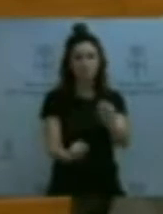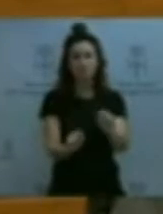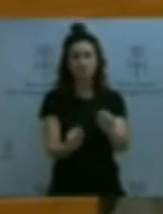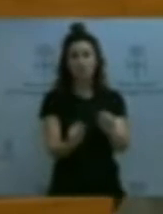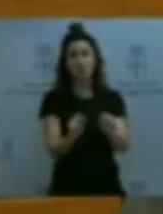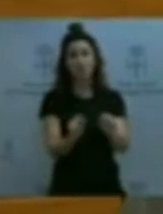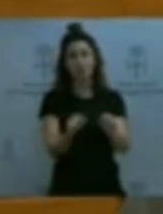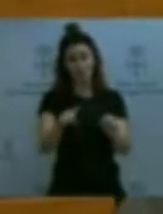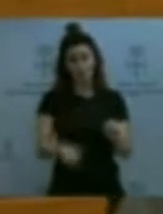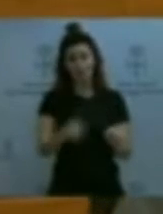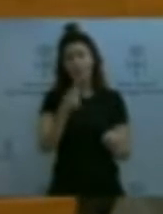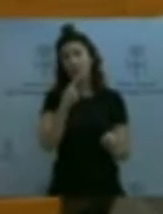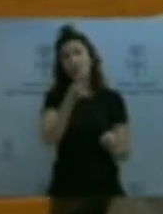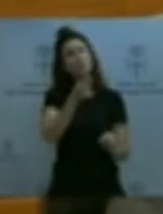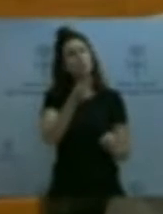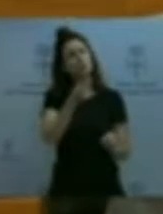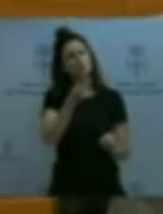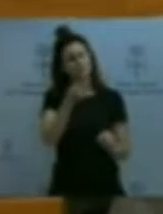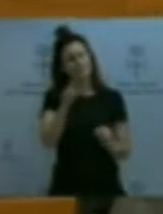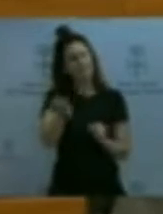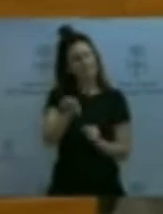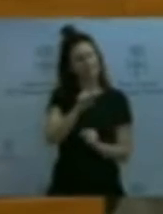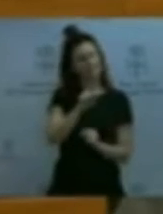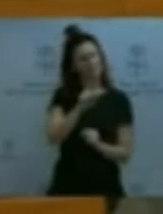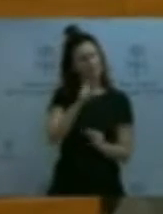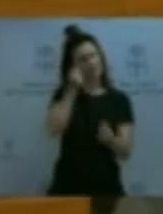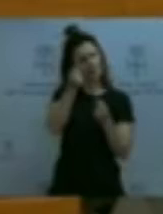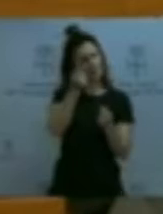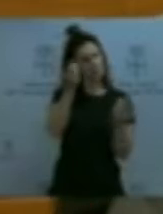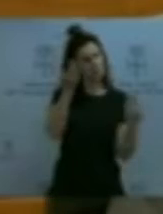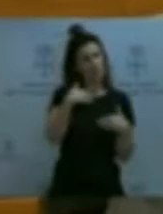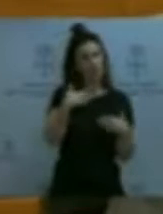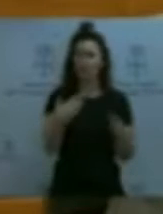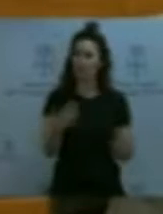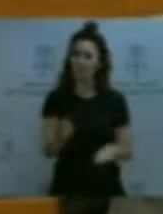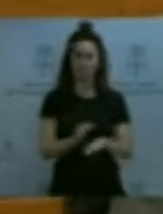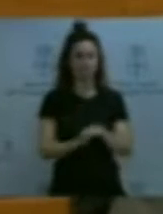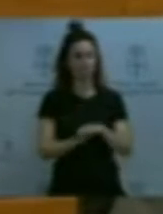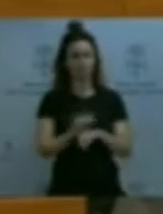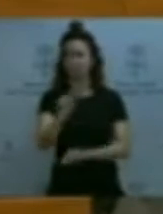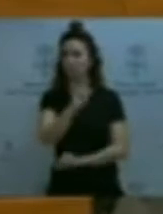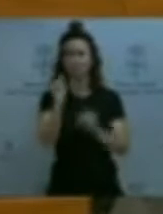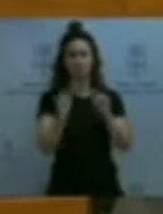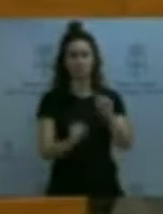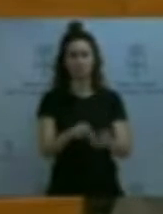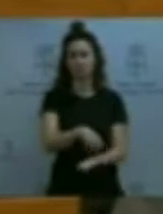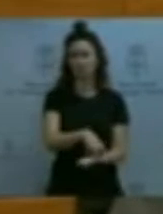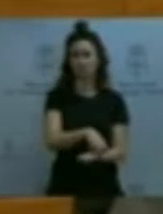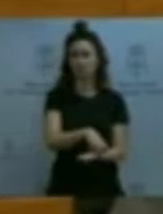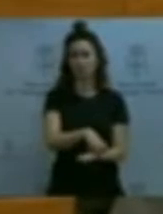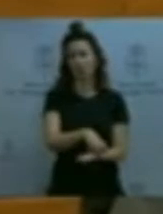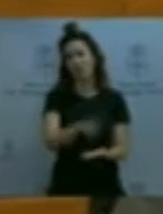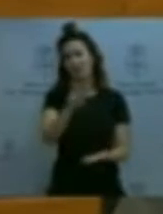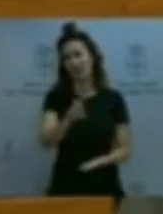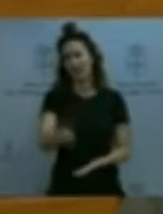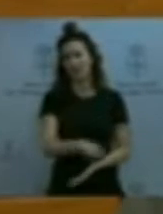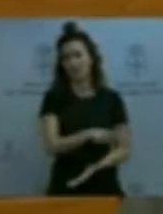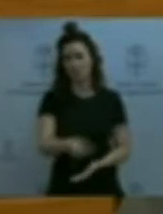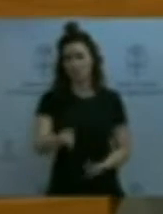bien. Cuestionó el plan de vías de Gijón, cuestionó su viabilidad, cuestionó sus plazos, cuestionó su ejecución